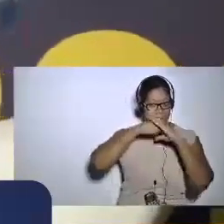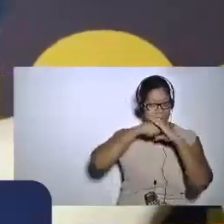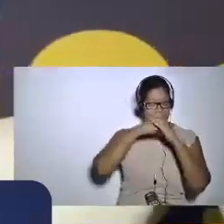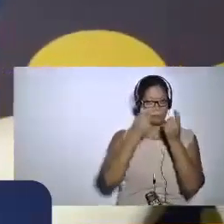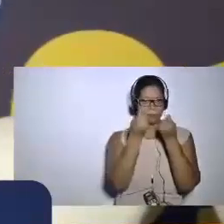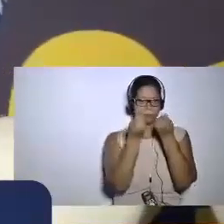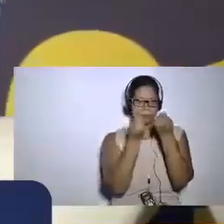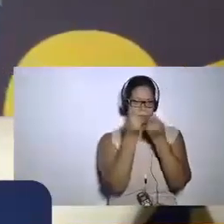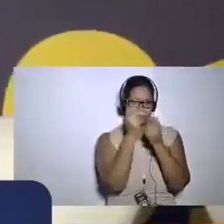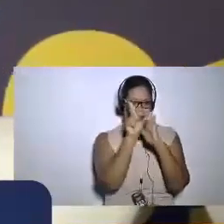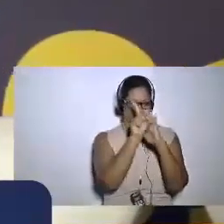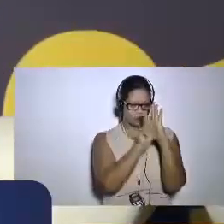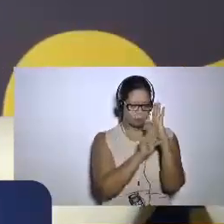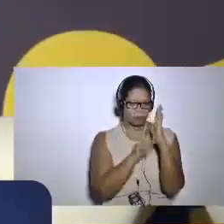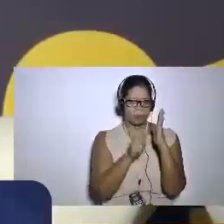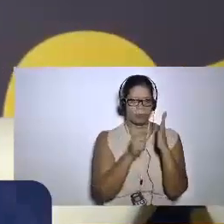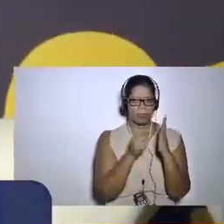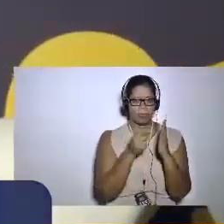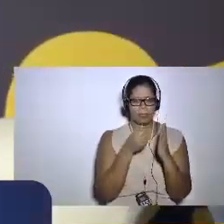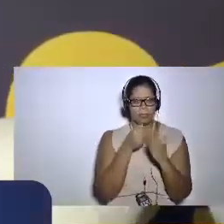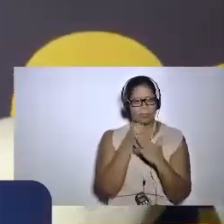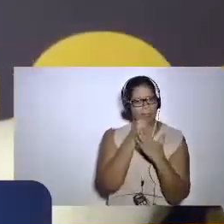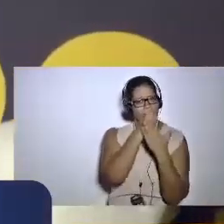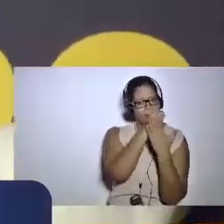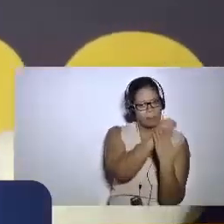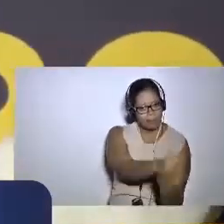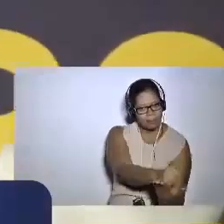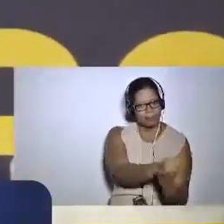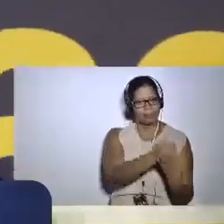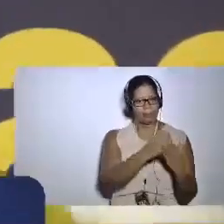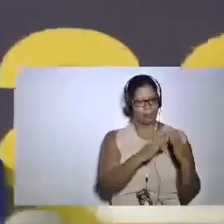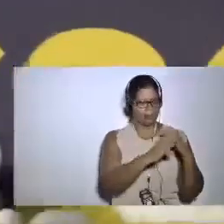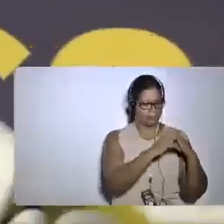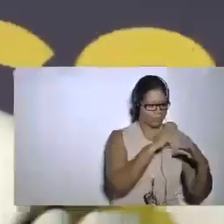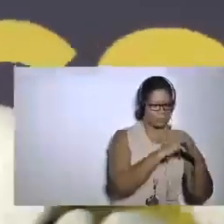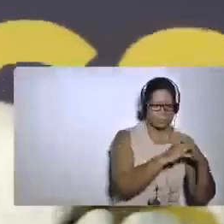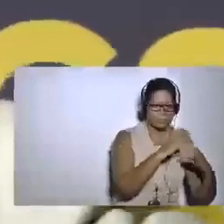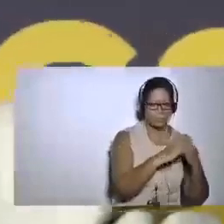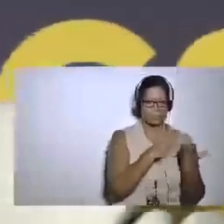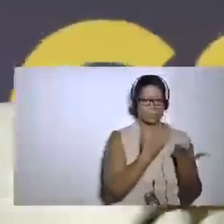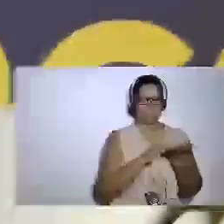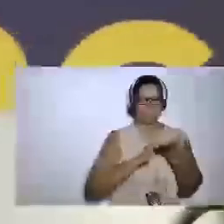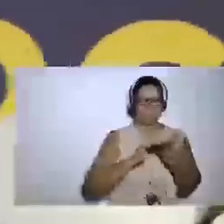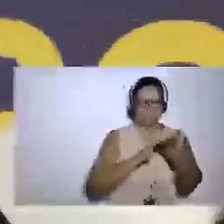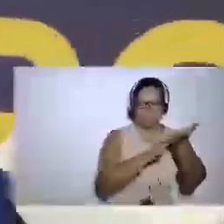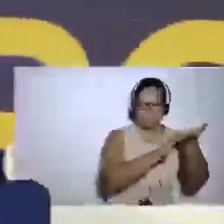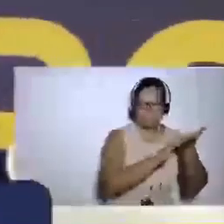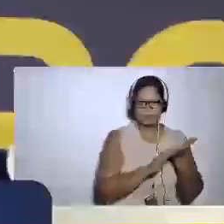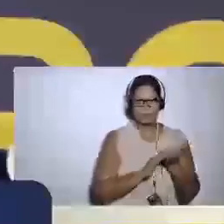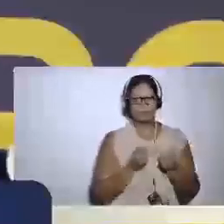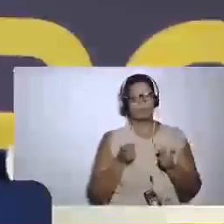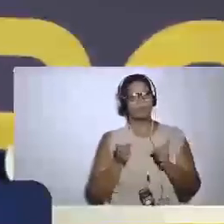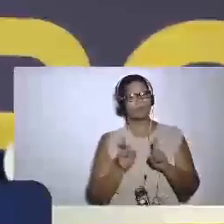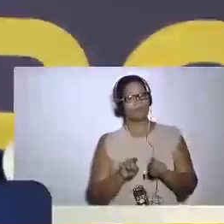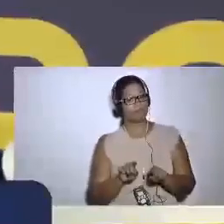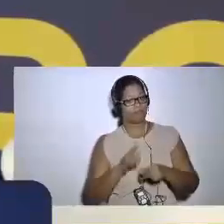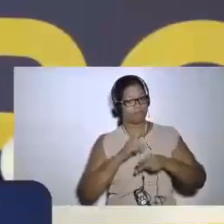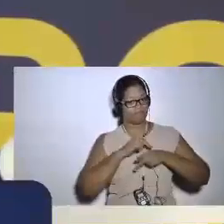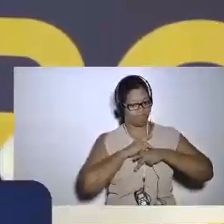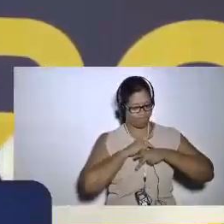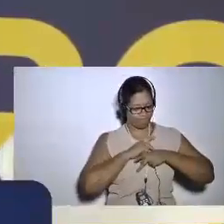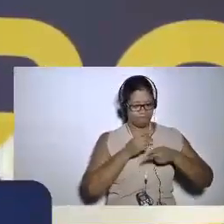ente regulador con términos de permitir y facilitar estas comunicaciones, pero también